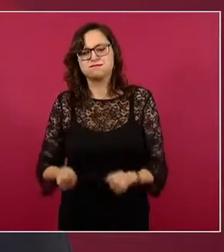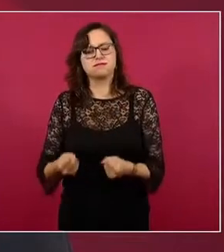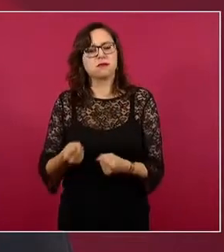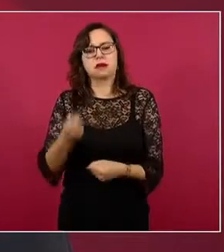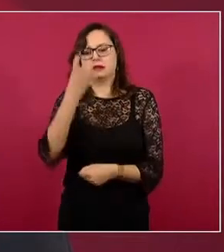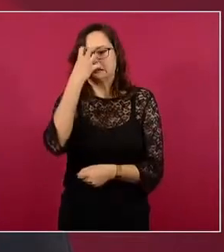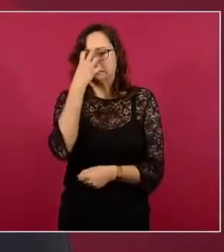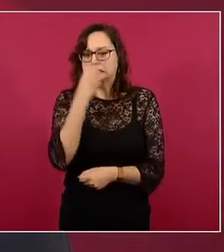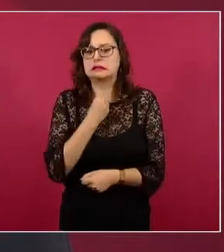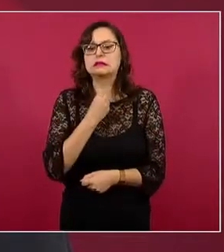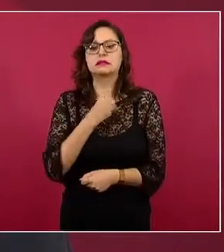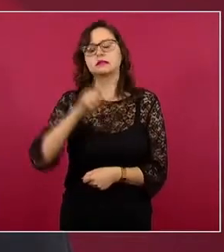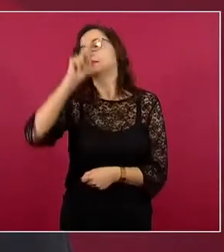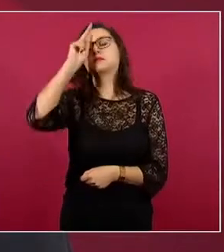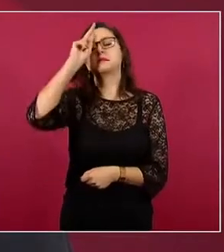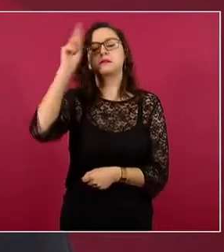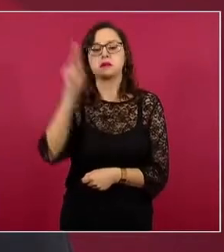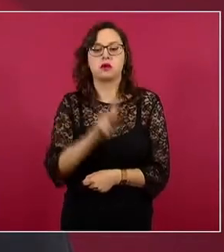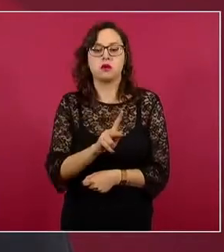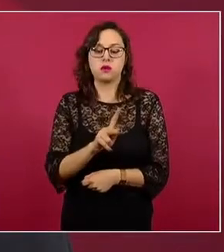mucha tristeza.